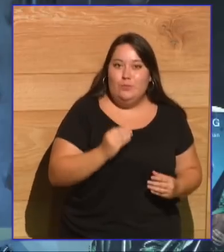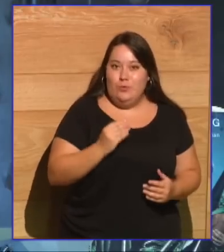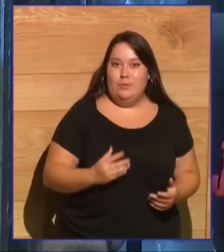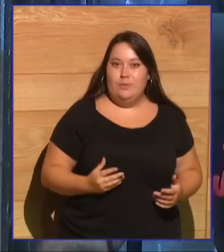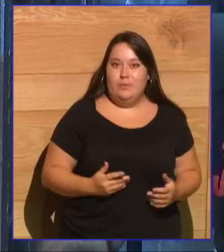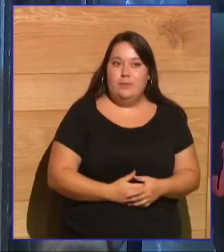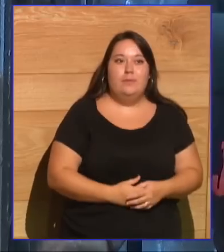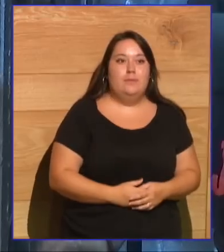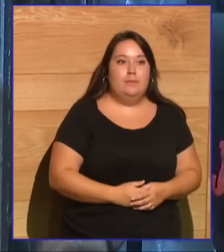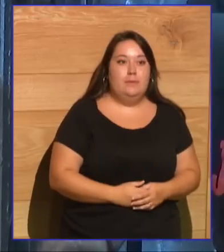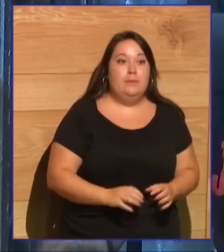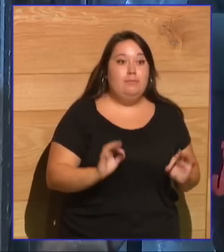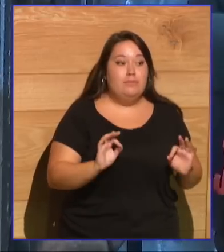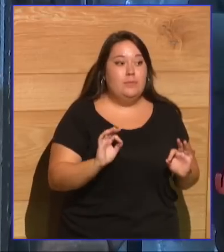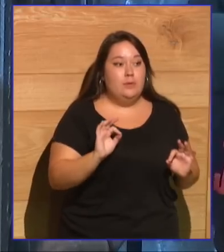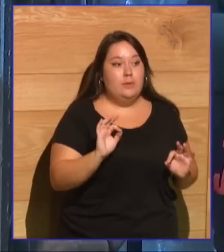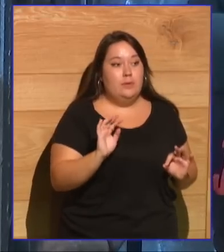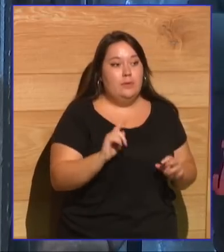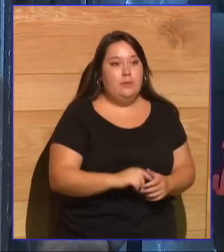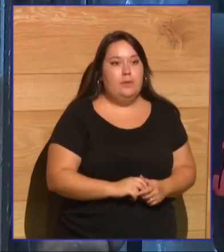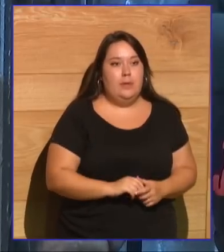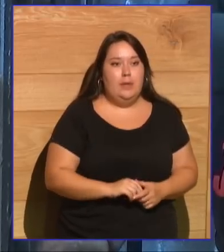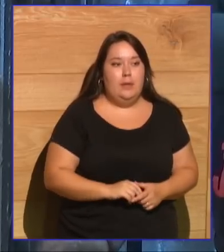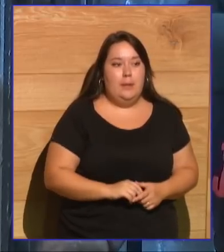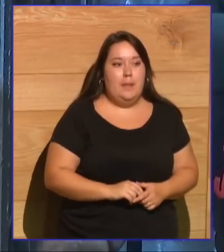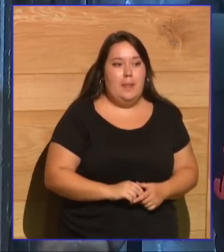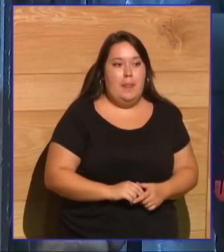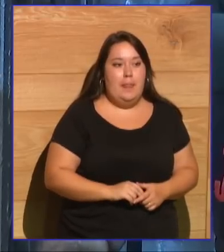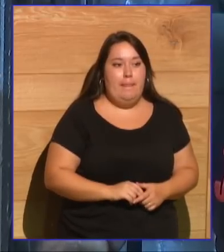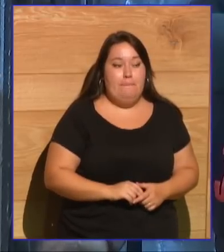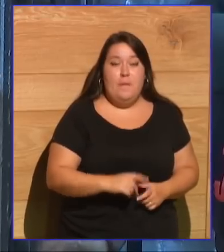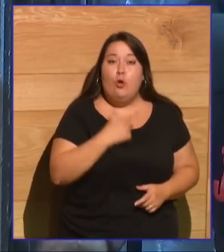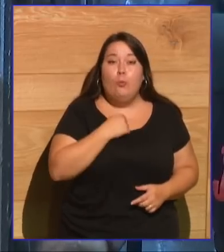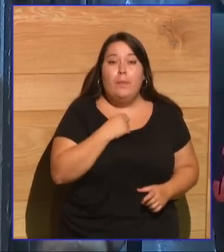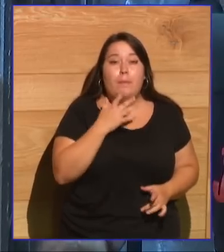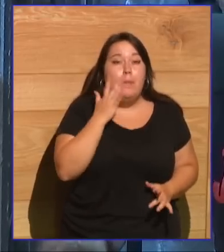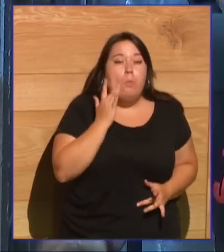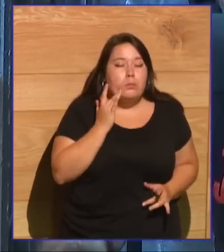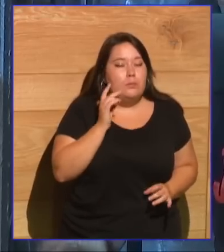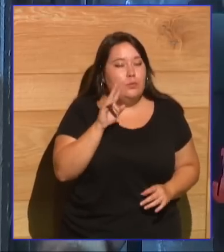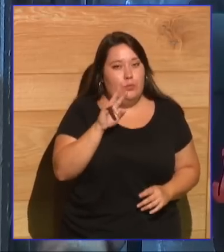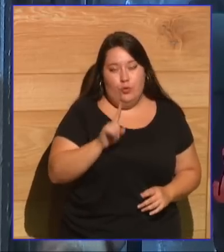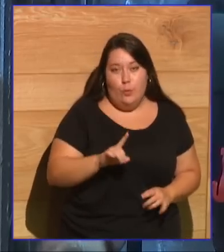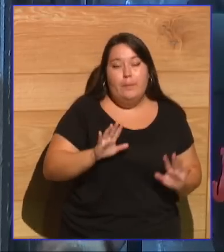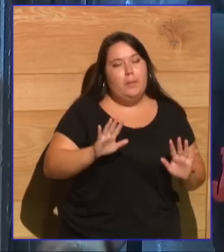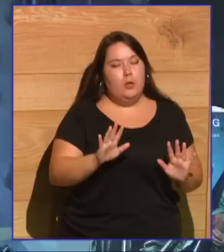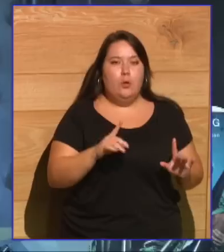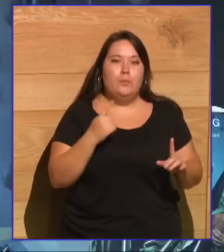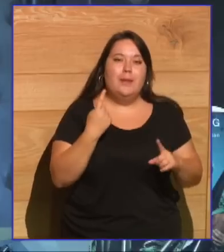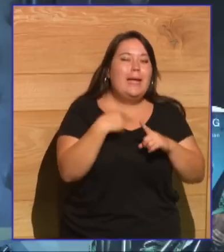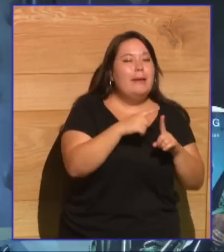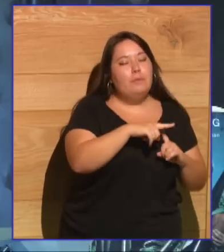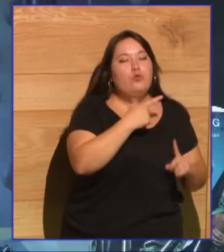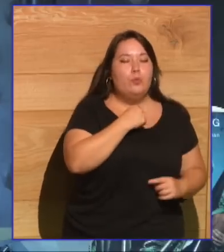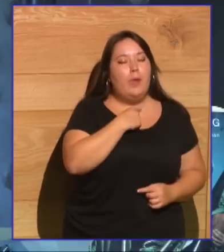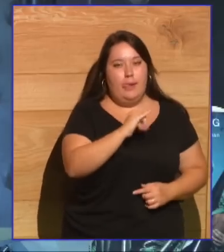tal punto que llevó a triunfo al encuentro en la tercera fase probablemente no con la comedia pura para seguir pero sigo los elementos con mis sueños